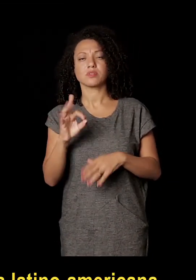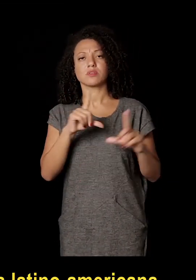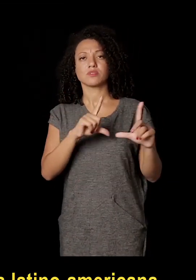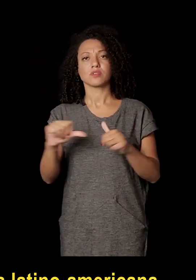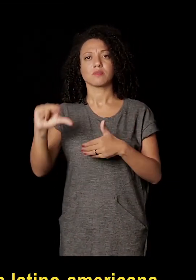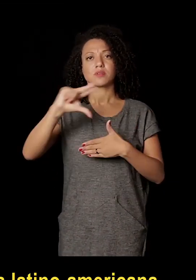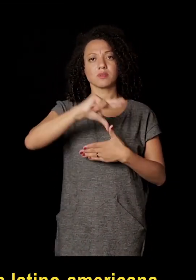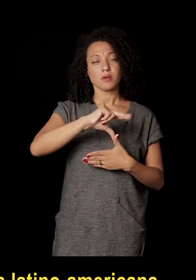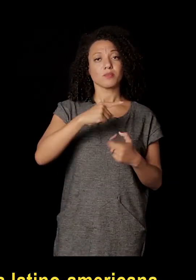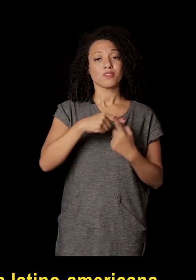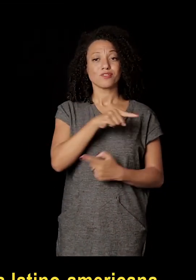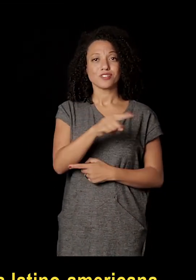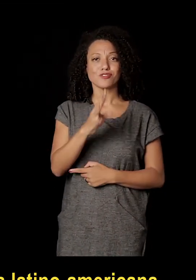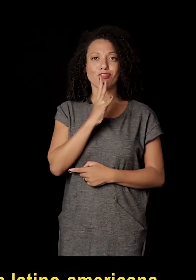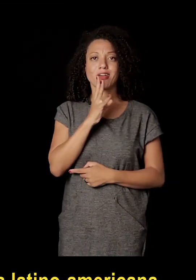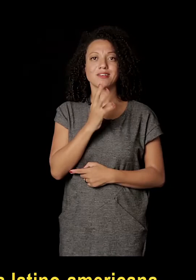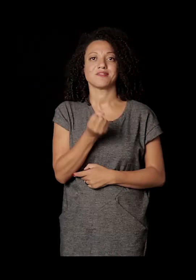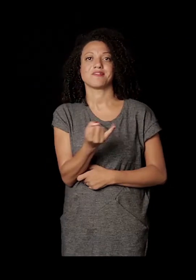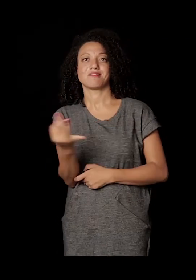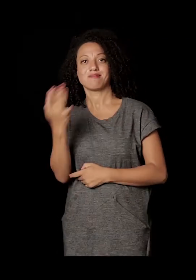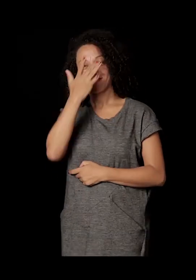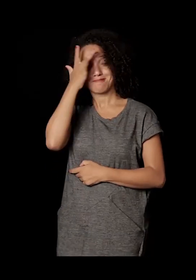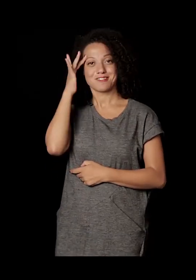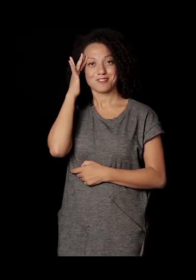a través de las personas que ustedes conocen.